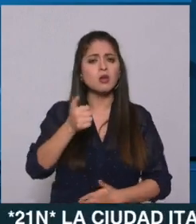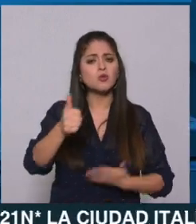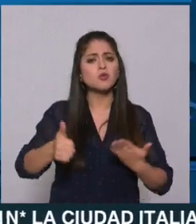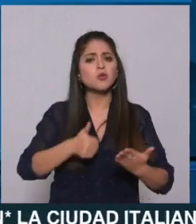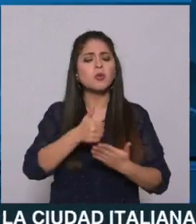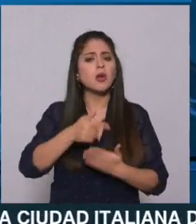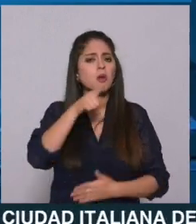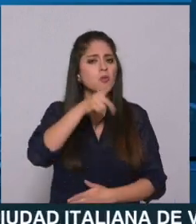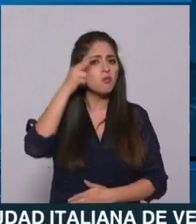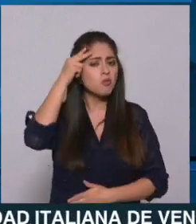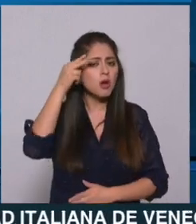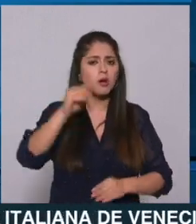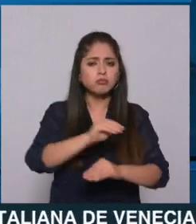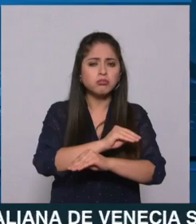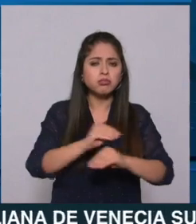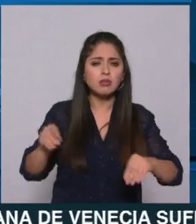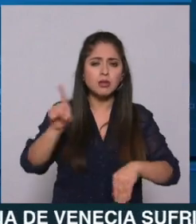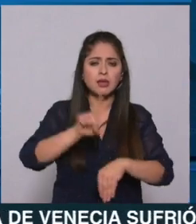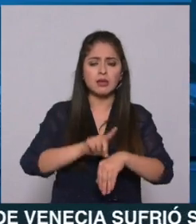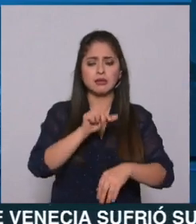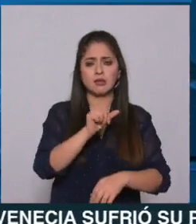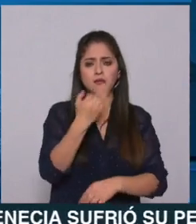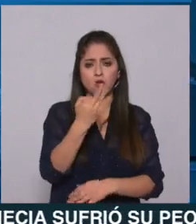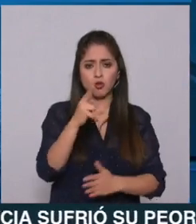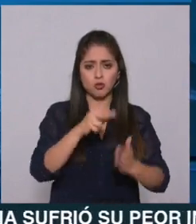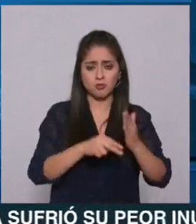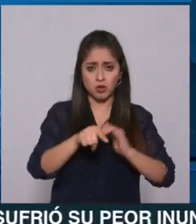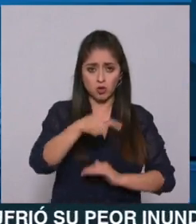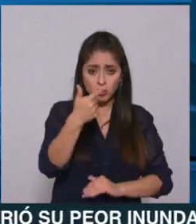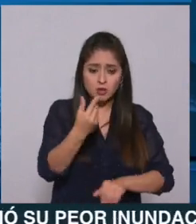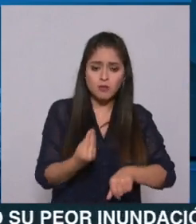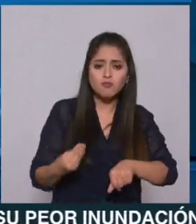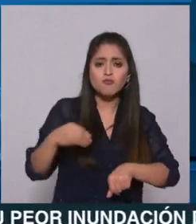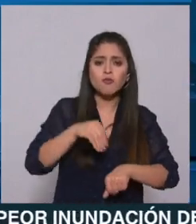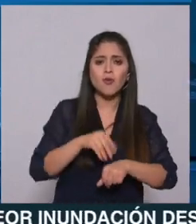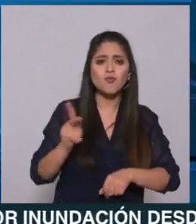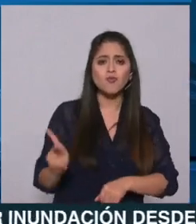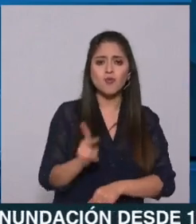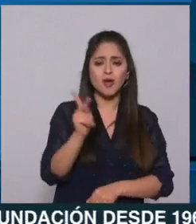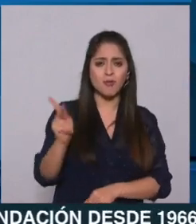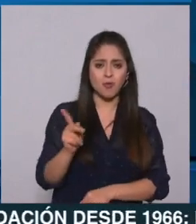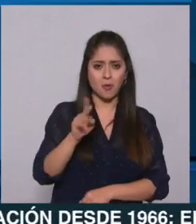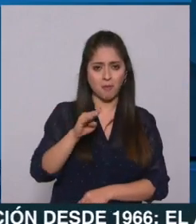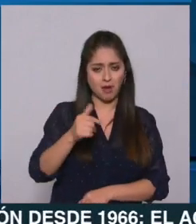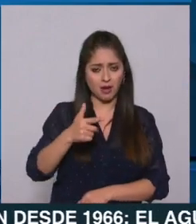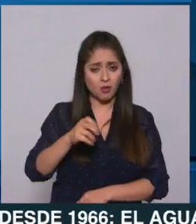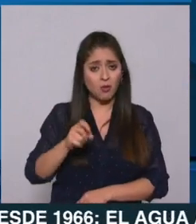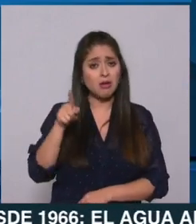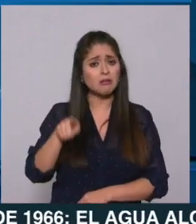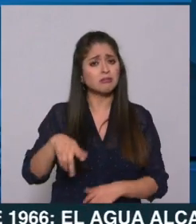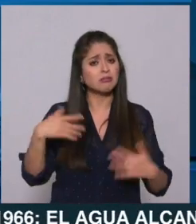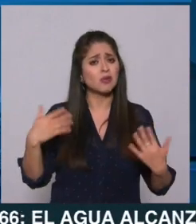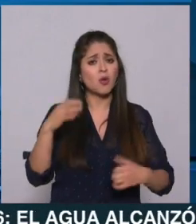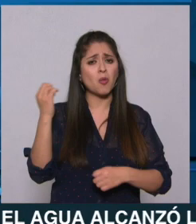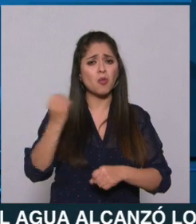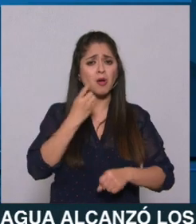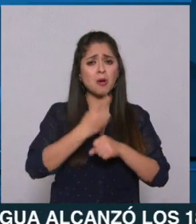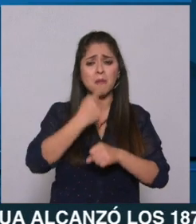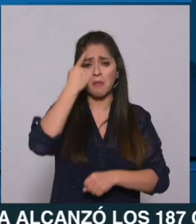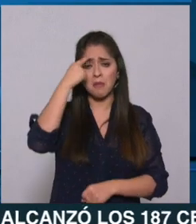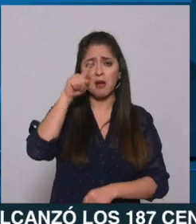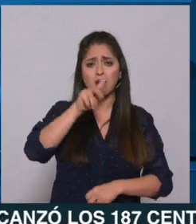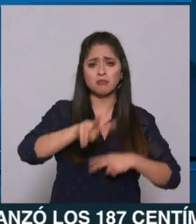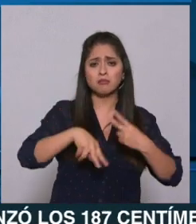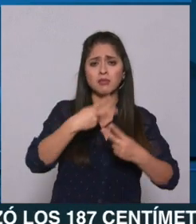quedó abandonada y desde el 16 de febrero del 2012 es un pueblo mágico, el cual hoy ofrece pues muchas alternativas de descanso, muchas